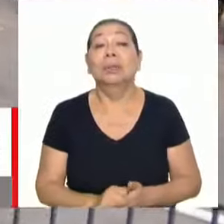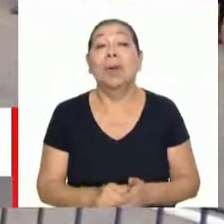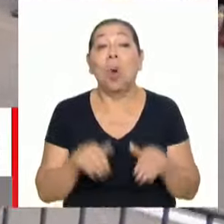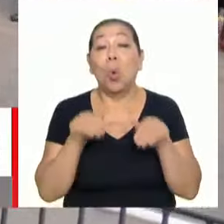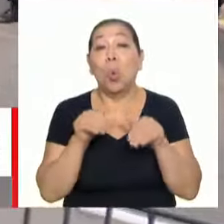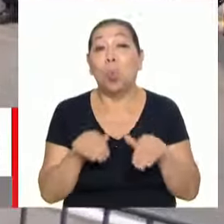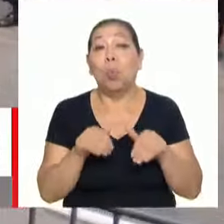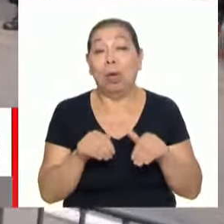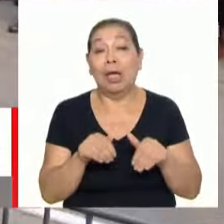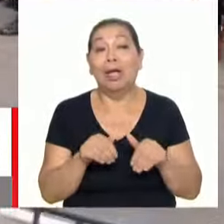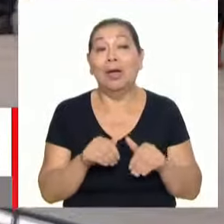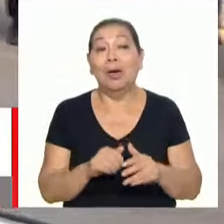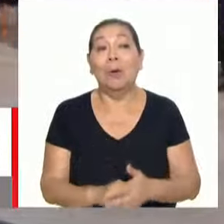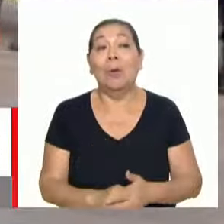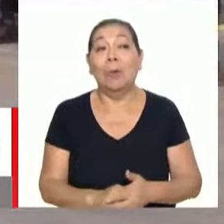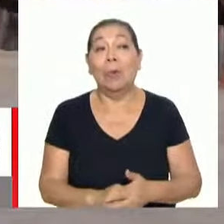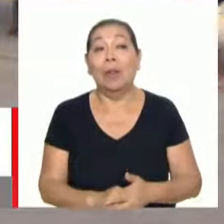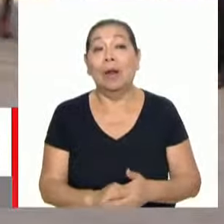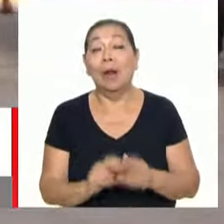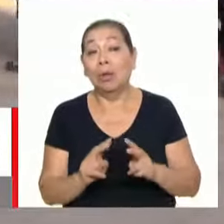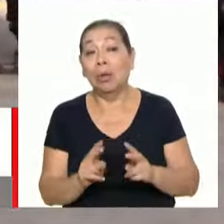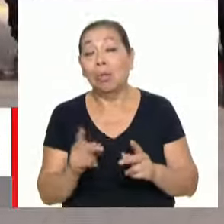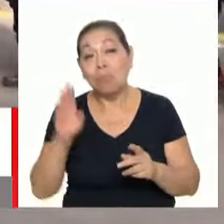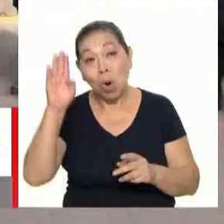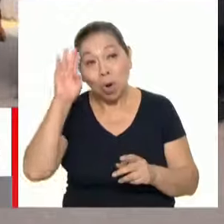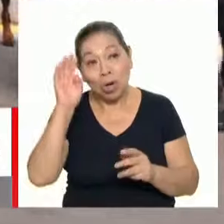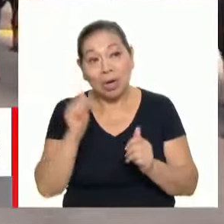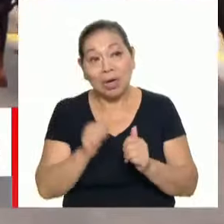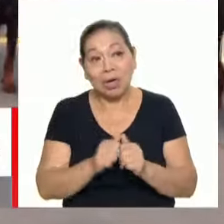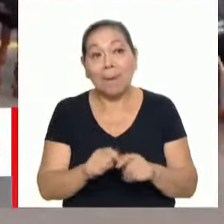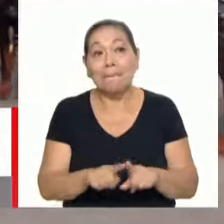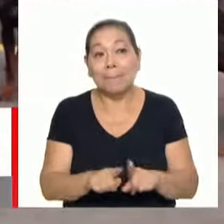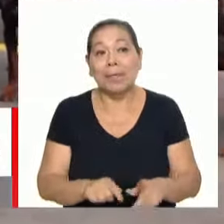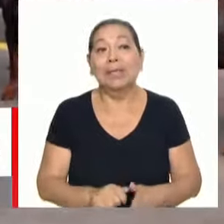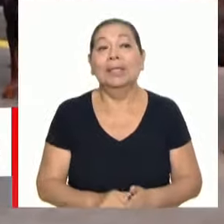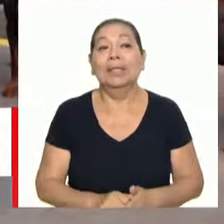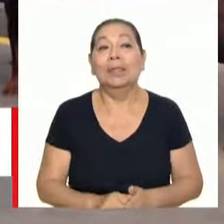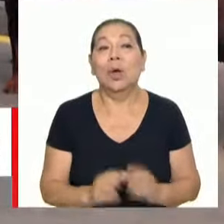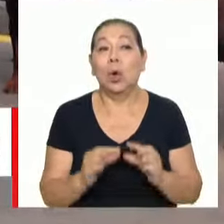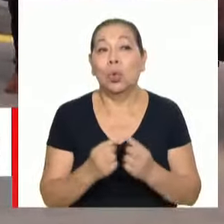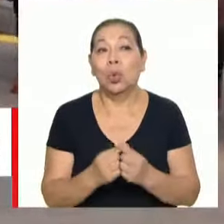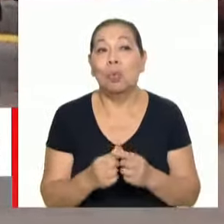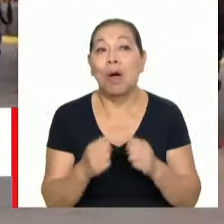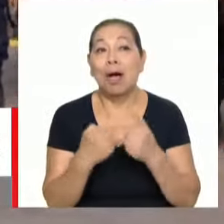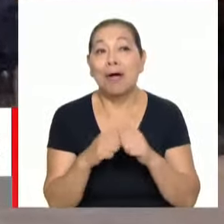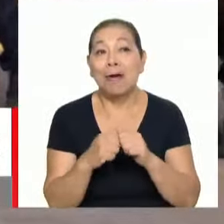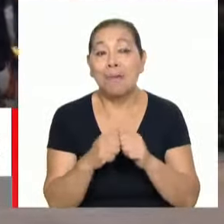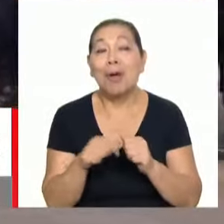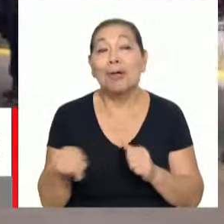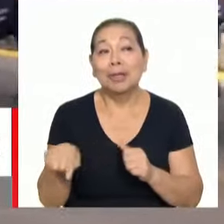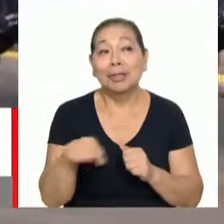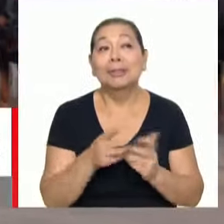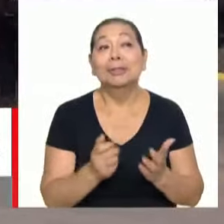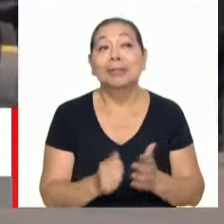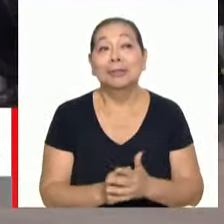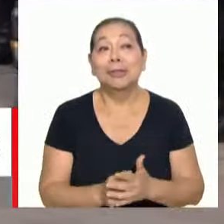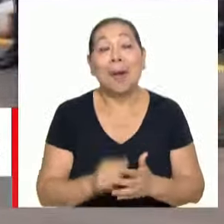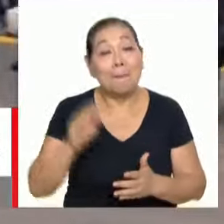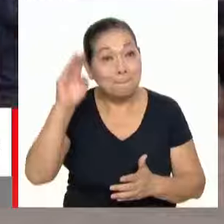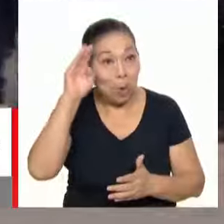perros que son de la unidad canina de la policía y de los serenos, el grupo de caballería también del potado de